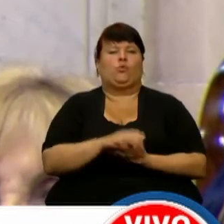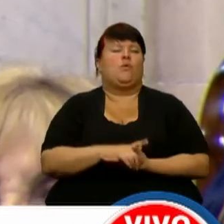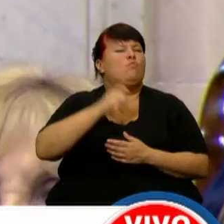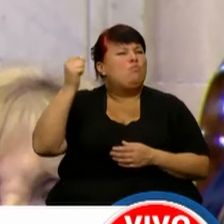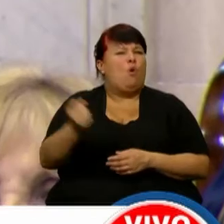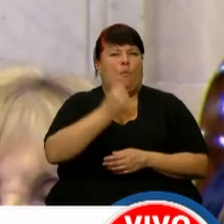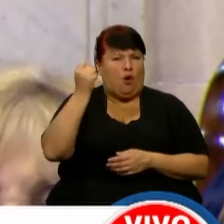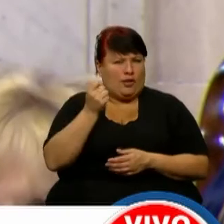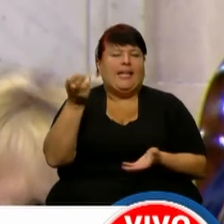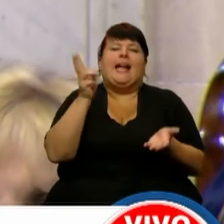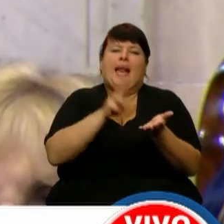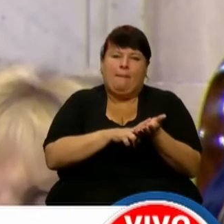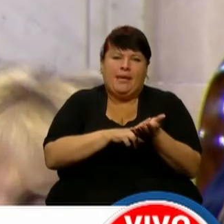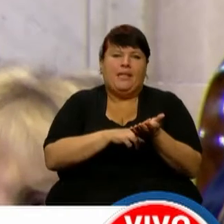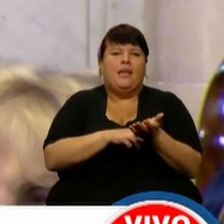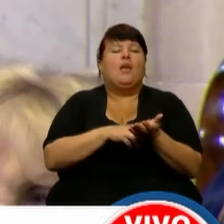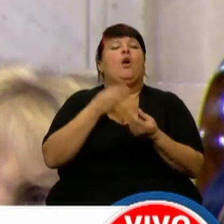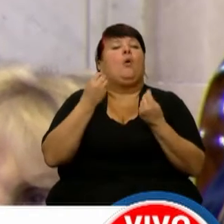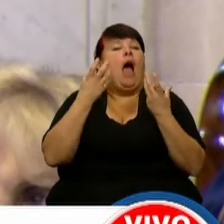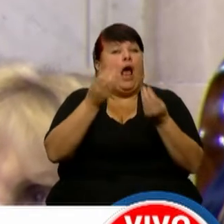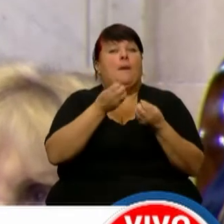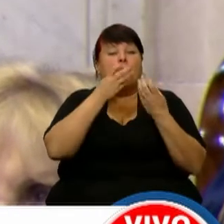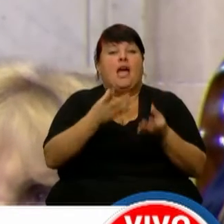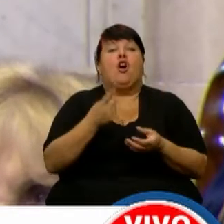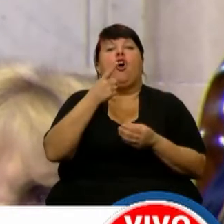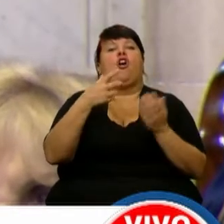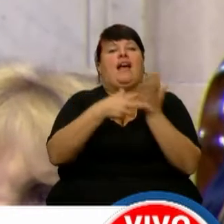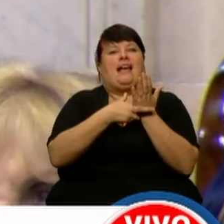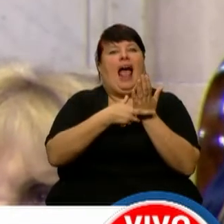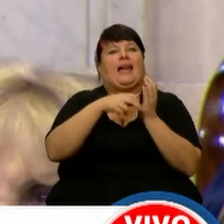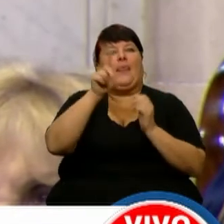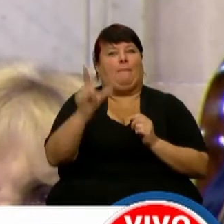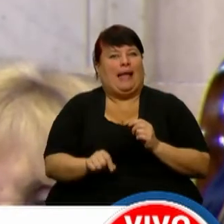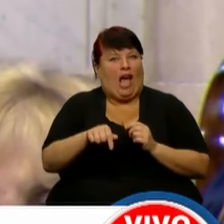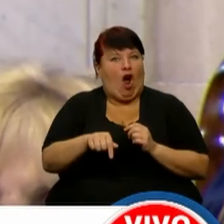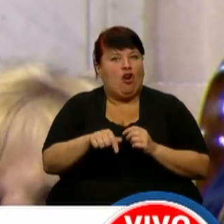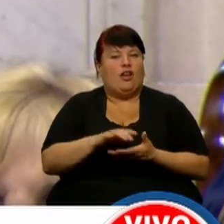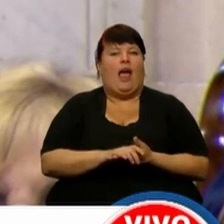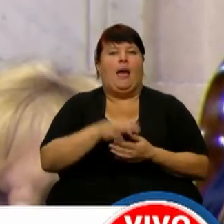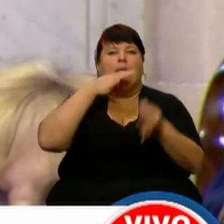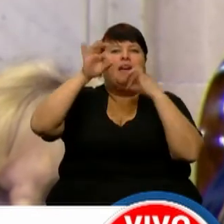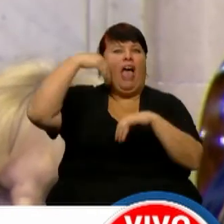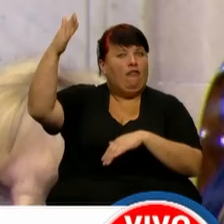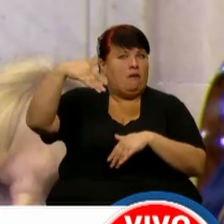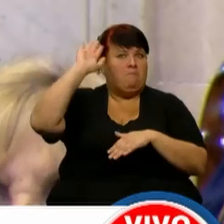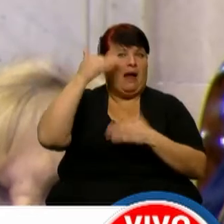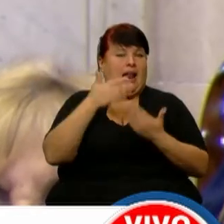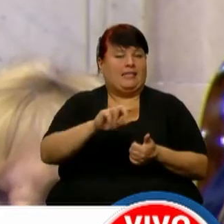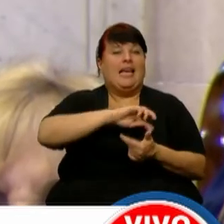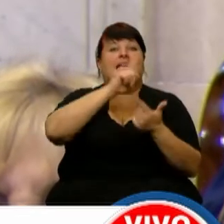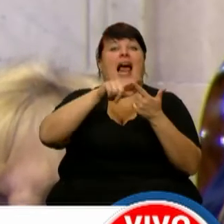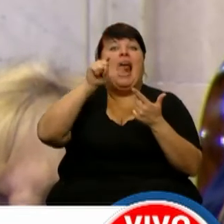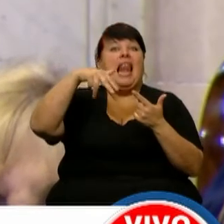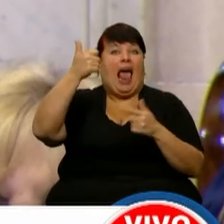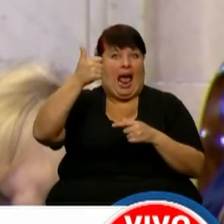Tan importante, reitero, porque mucho aporta. La primera en carne patagónica, en exportación. La segunda